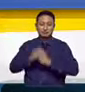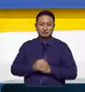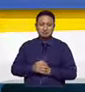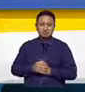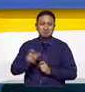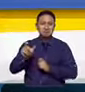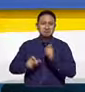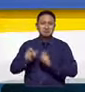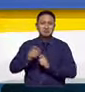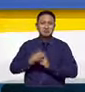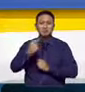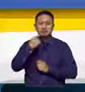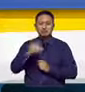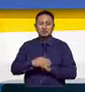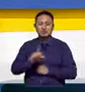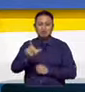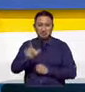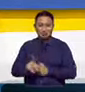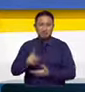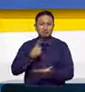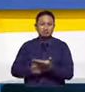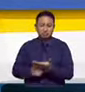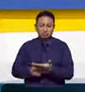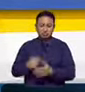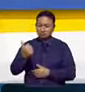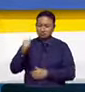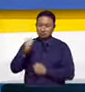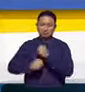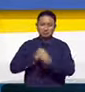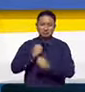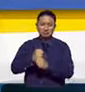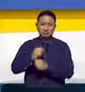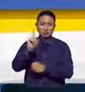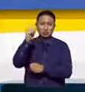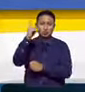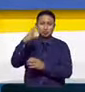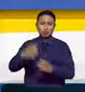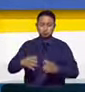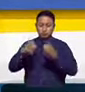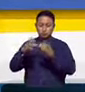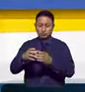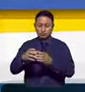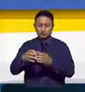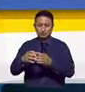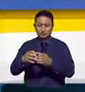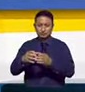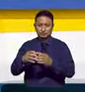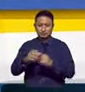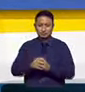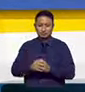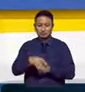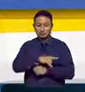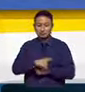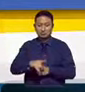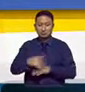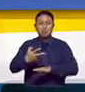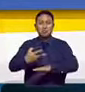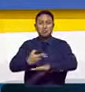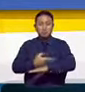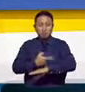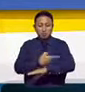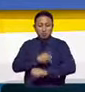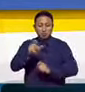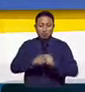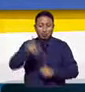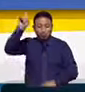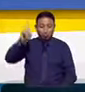dice, analistas sobre todo, 10 años del poder concentrado, hay muestras, los borregos, los alzamanos, la asamblea